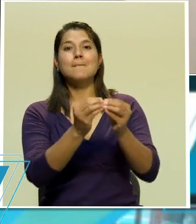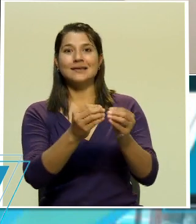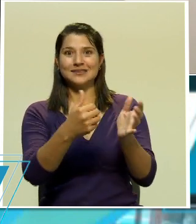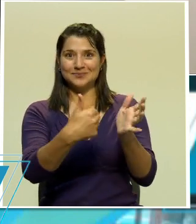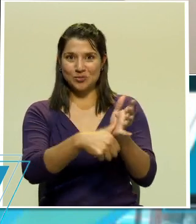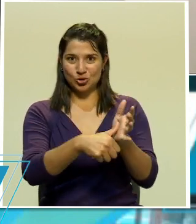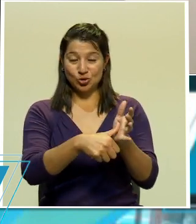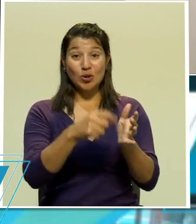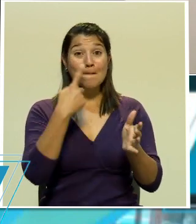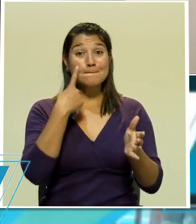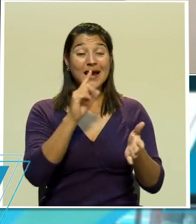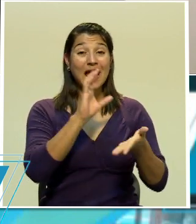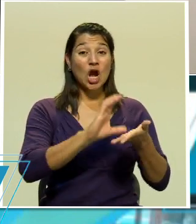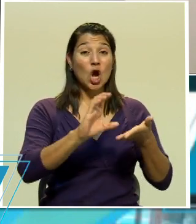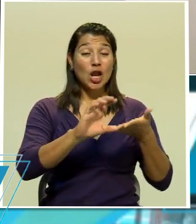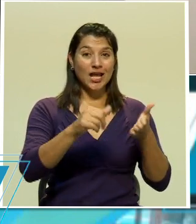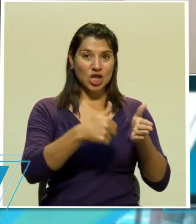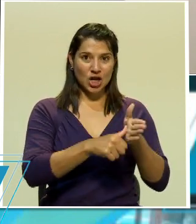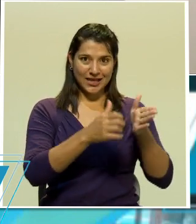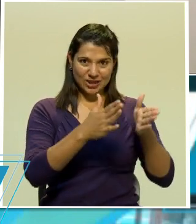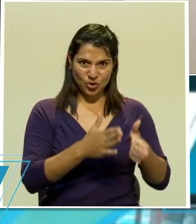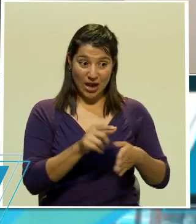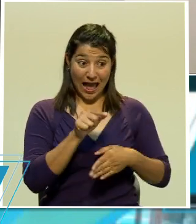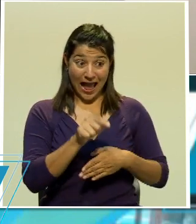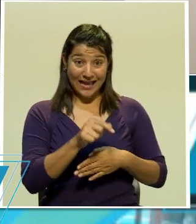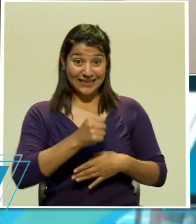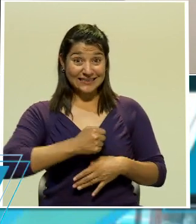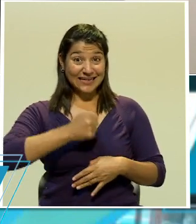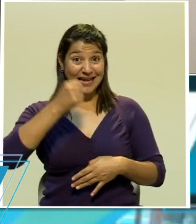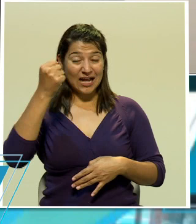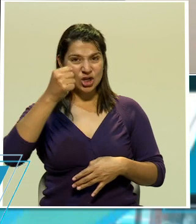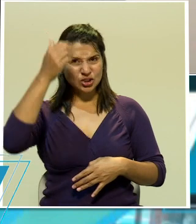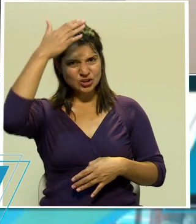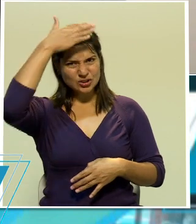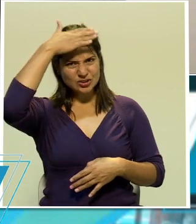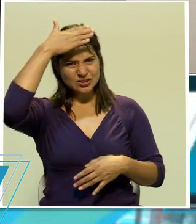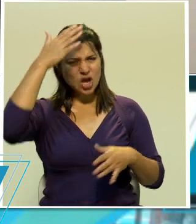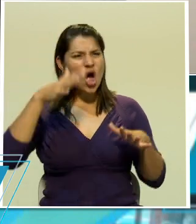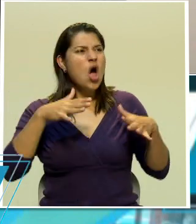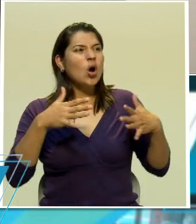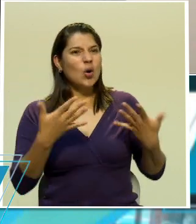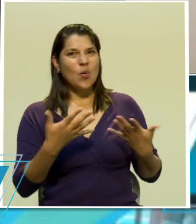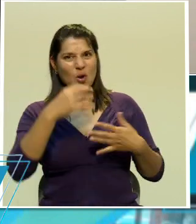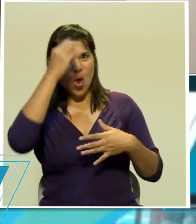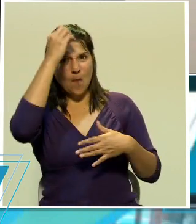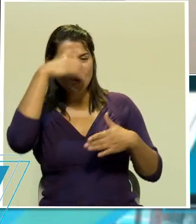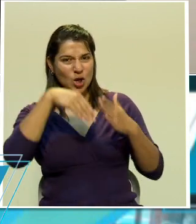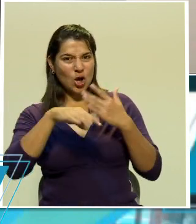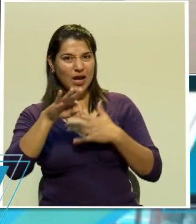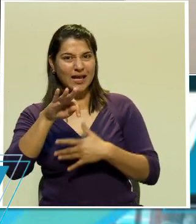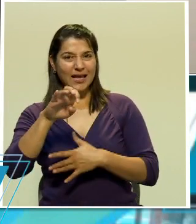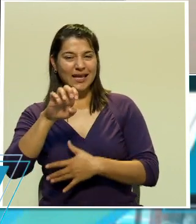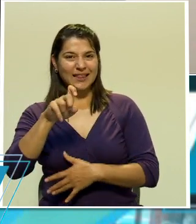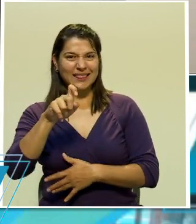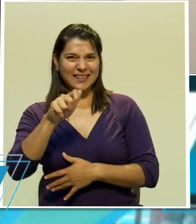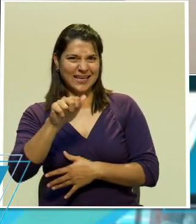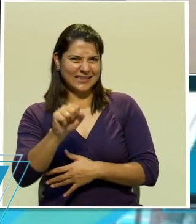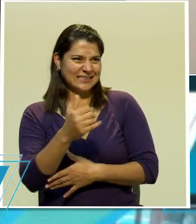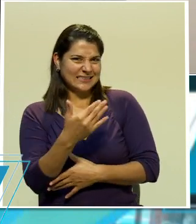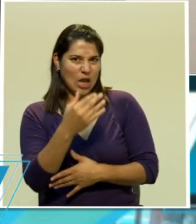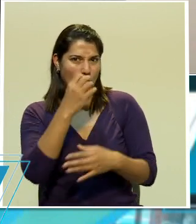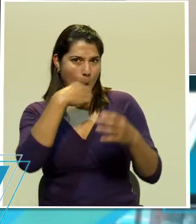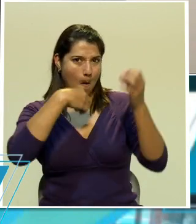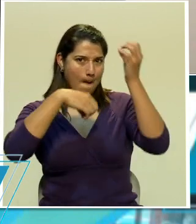Trump. ¿Cómo está el ambiente postelectoral en Texas de hoy? ¿Qué se vive en la calle, vos que estás